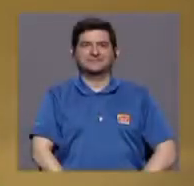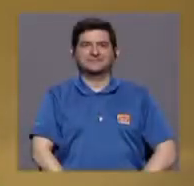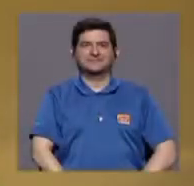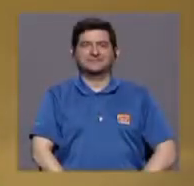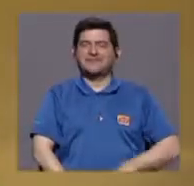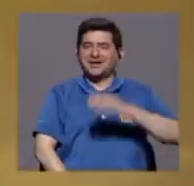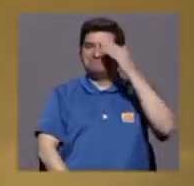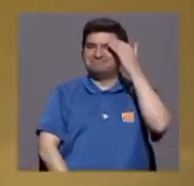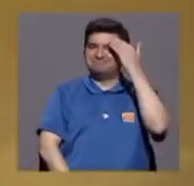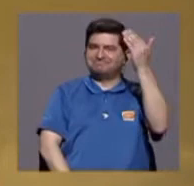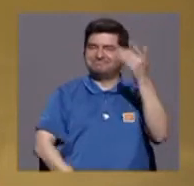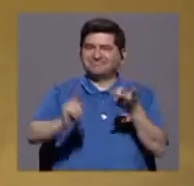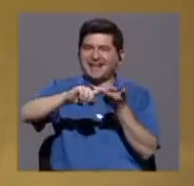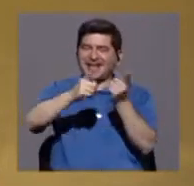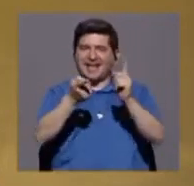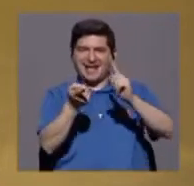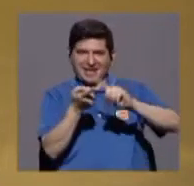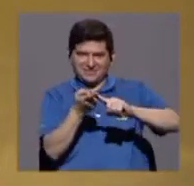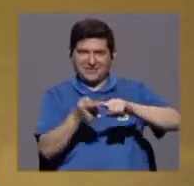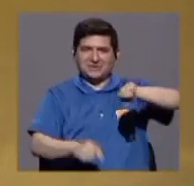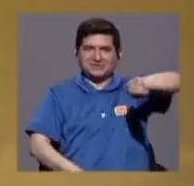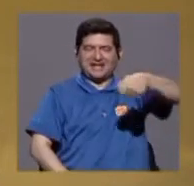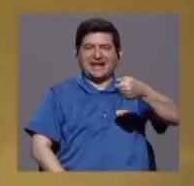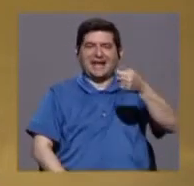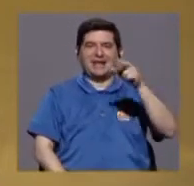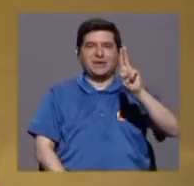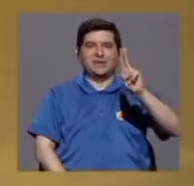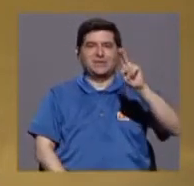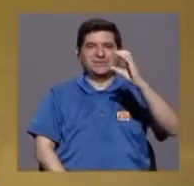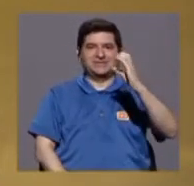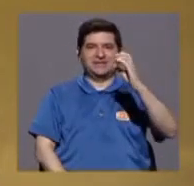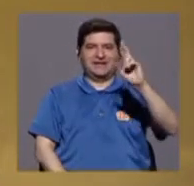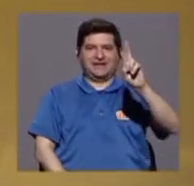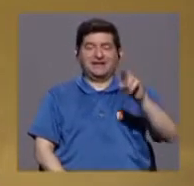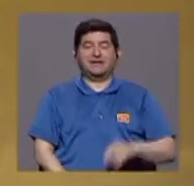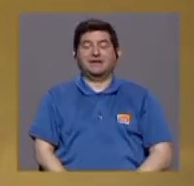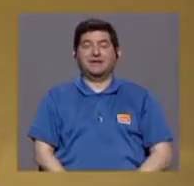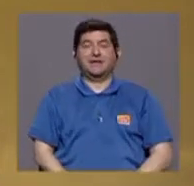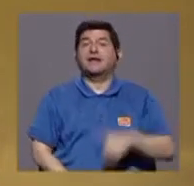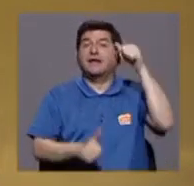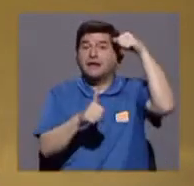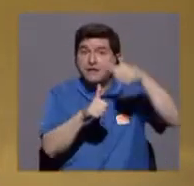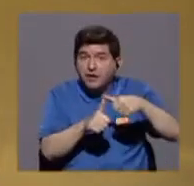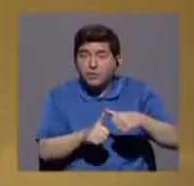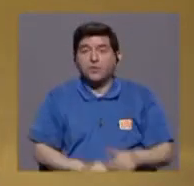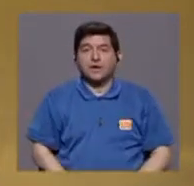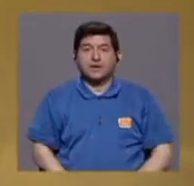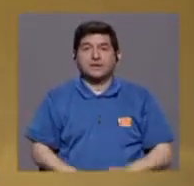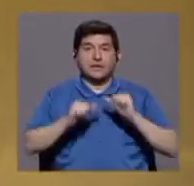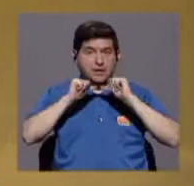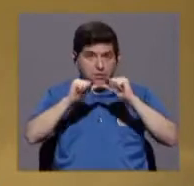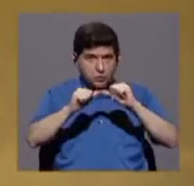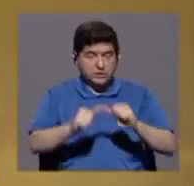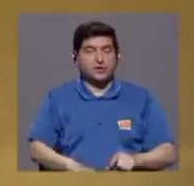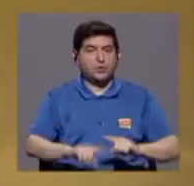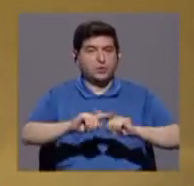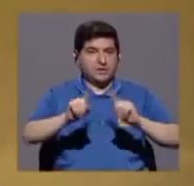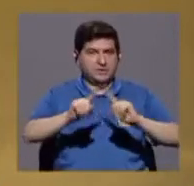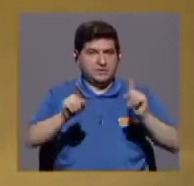Los saludamos, amigas y amigos de Canal UCR, y los invitamos a que mantengan todas las medidas